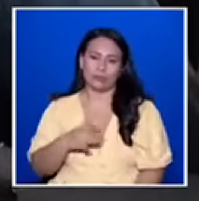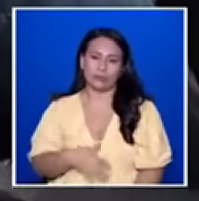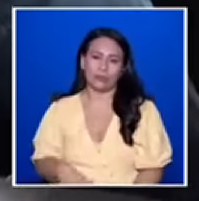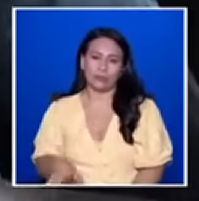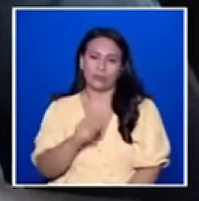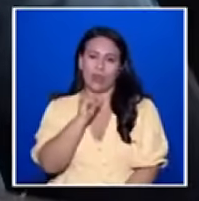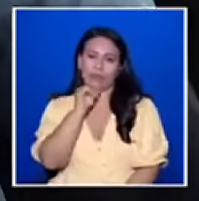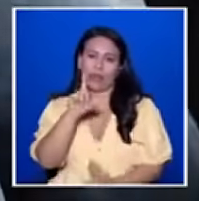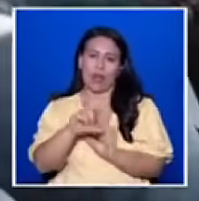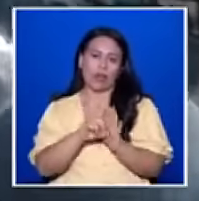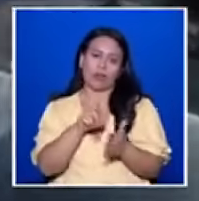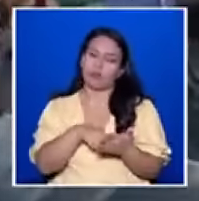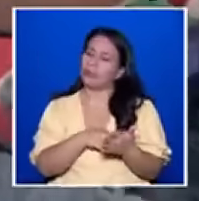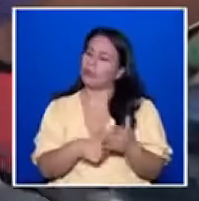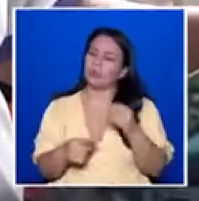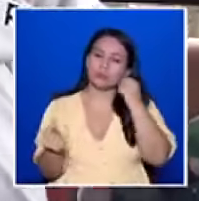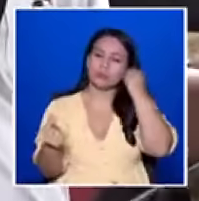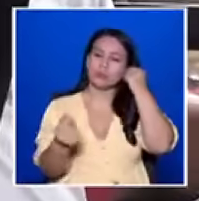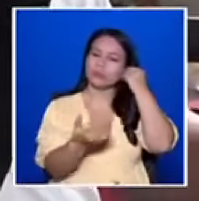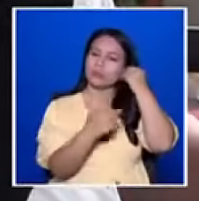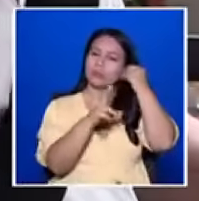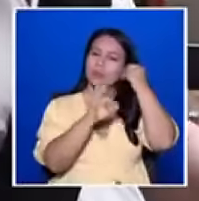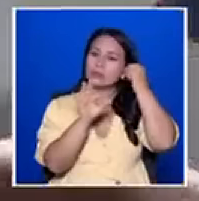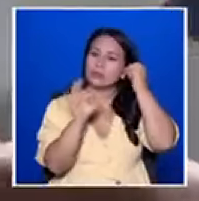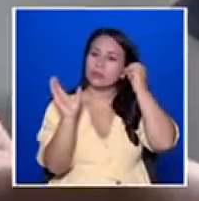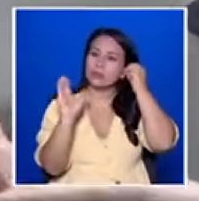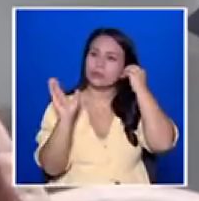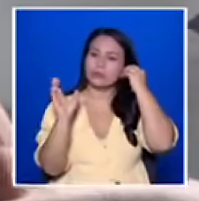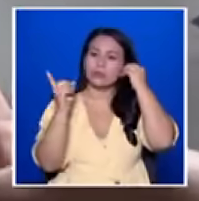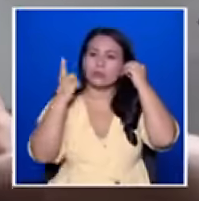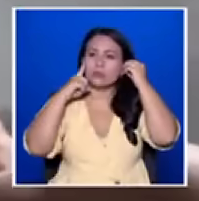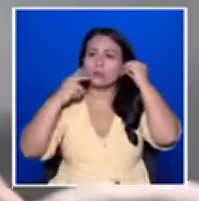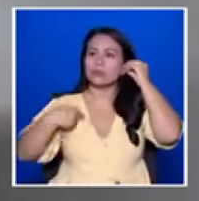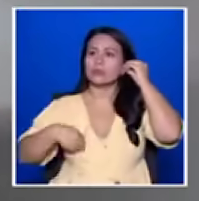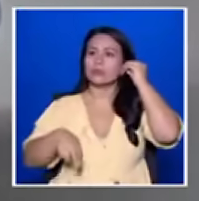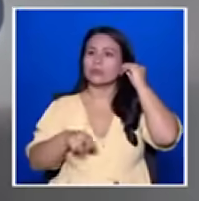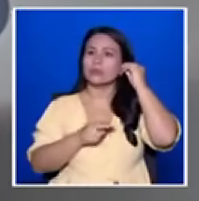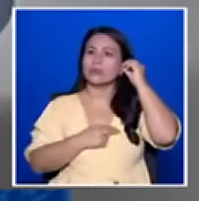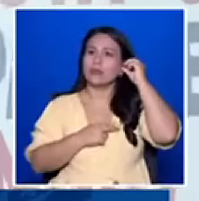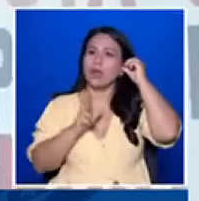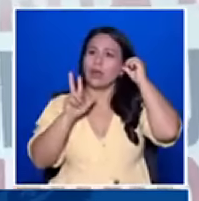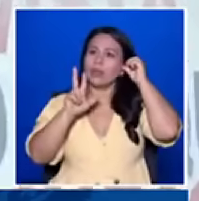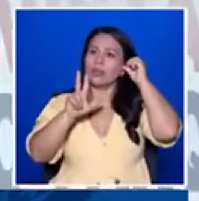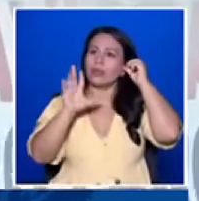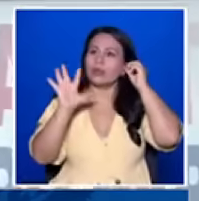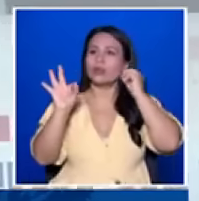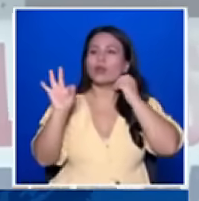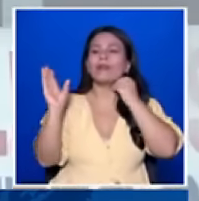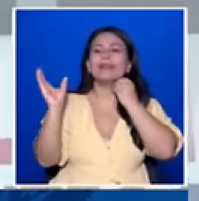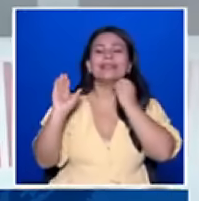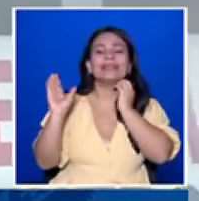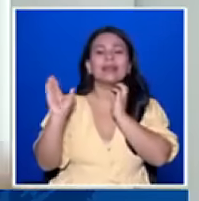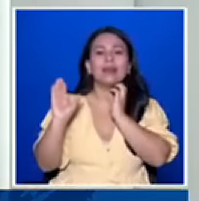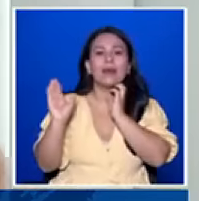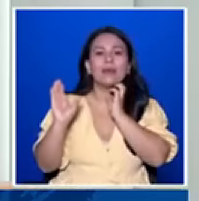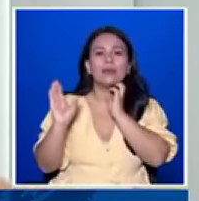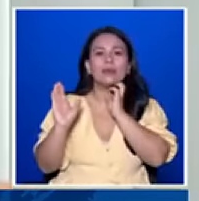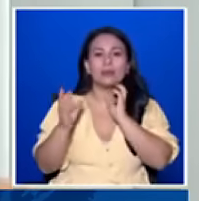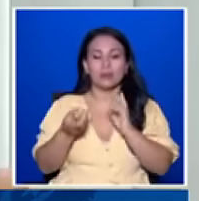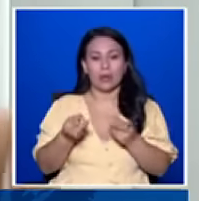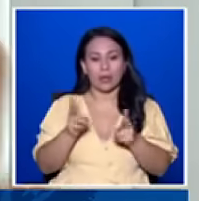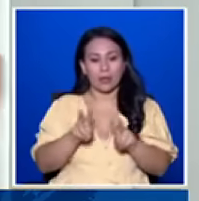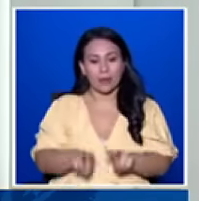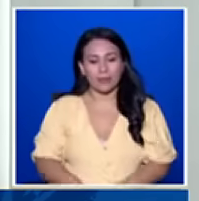legal para continuar cobrando la tarifa actual. Para nosotros el pasaje está 39 centavos, de tal